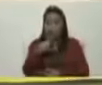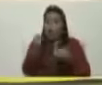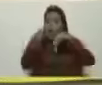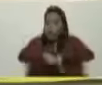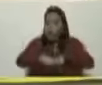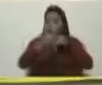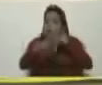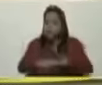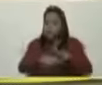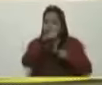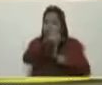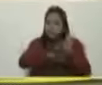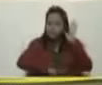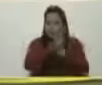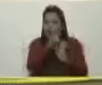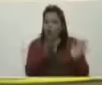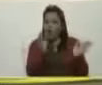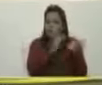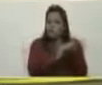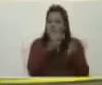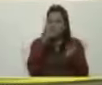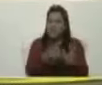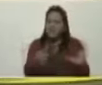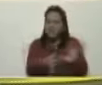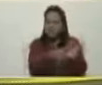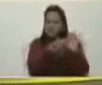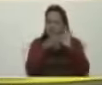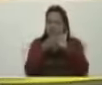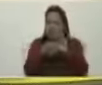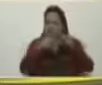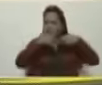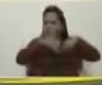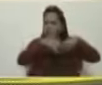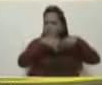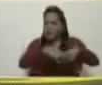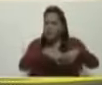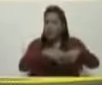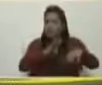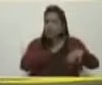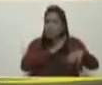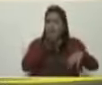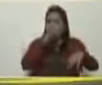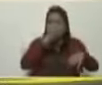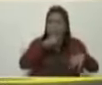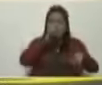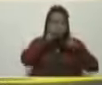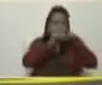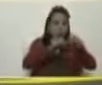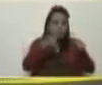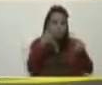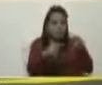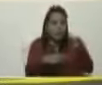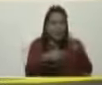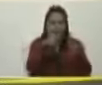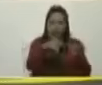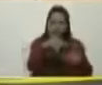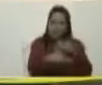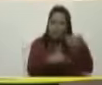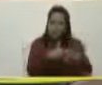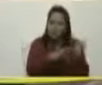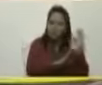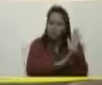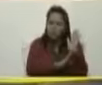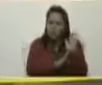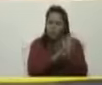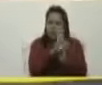y que eso produzca. Si es hacer alianzas con alguna empresa que tenga el alimento y tenga lo demás, y que esa producción vaya